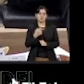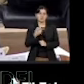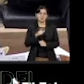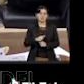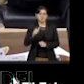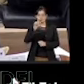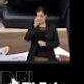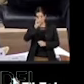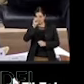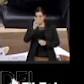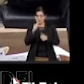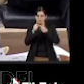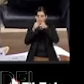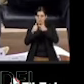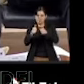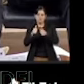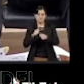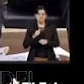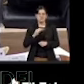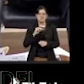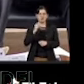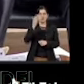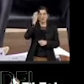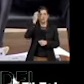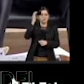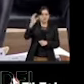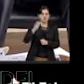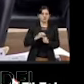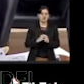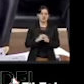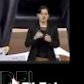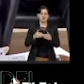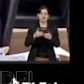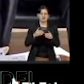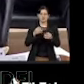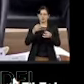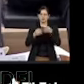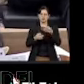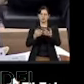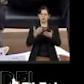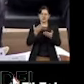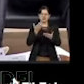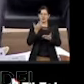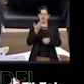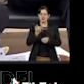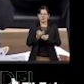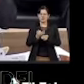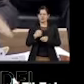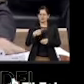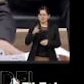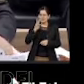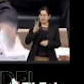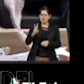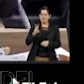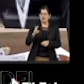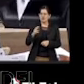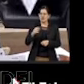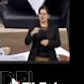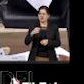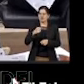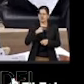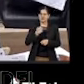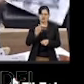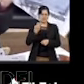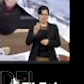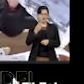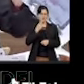no las perciben, no las conocen, no prejuzgan. Aquí oí, no, qué belleza, no prejuzgo que esto sea el uso